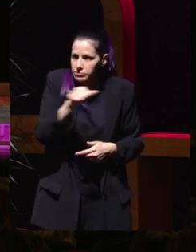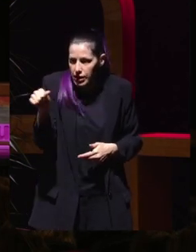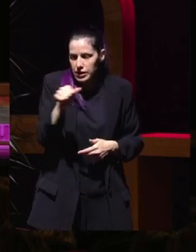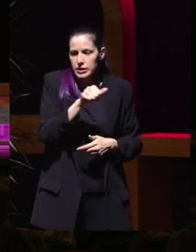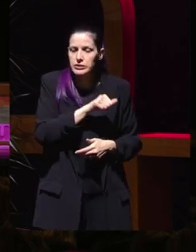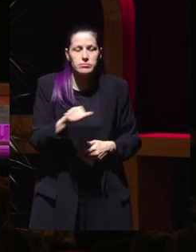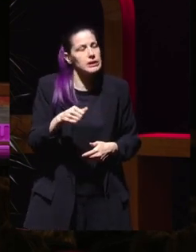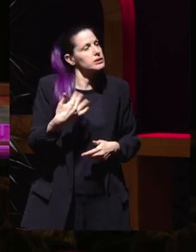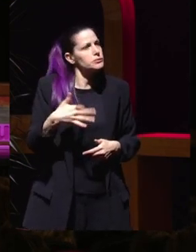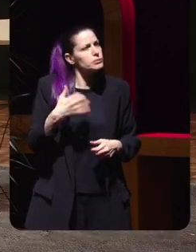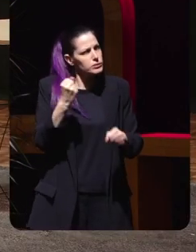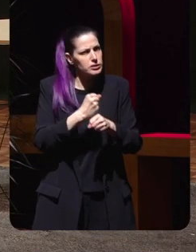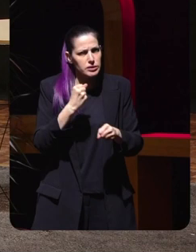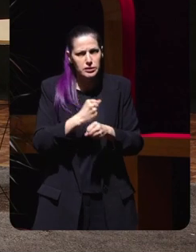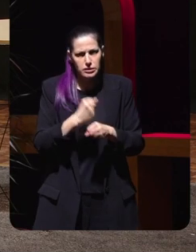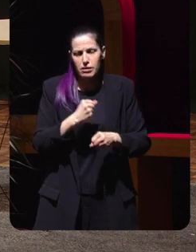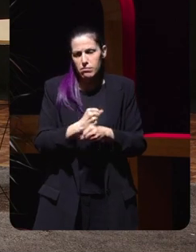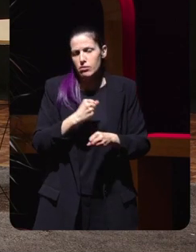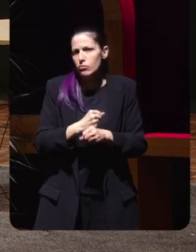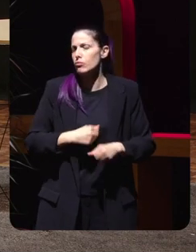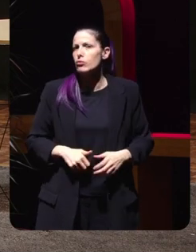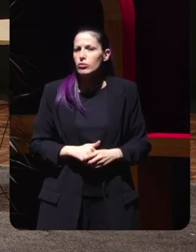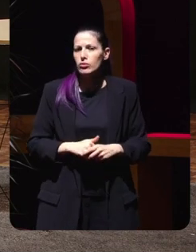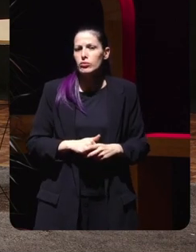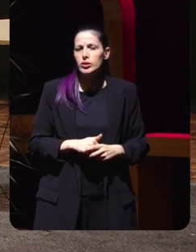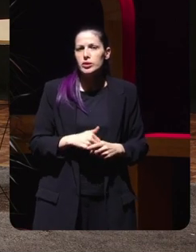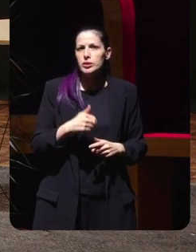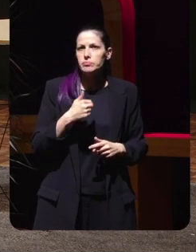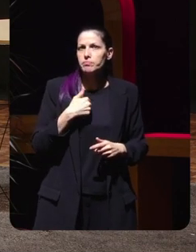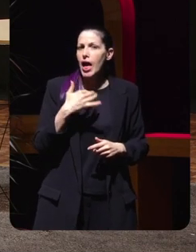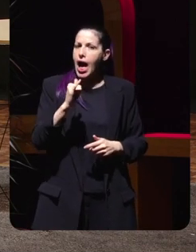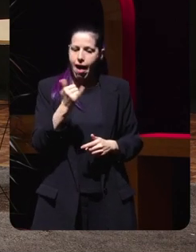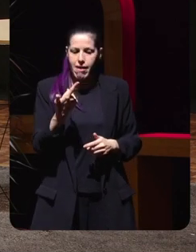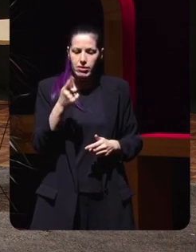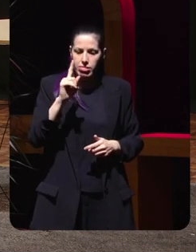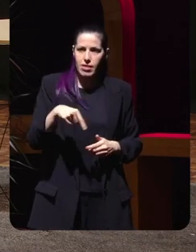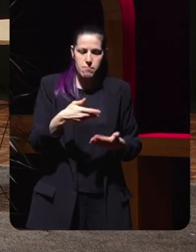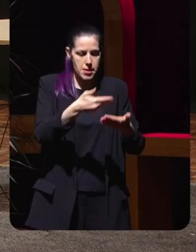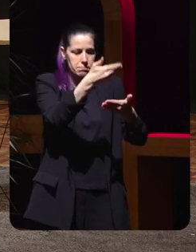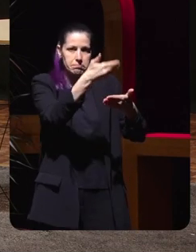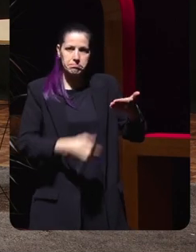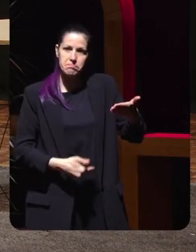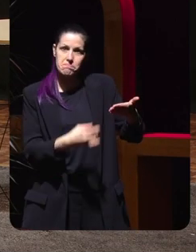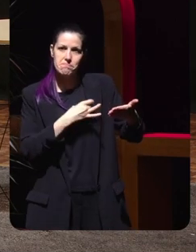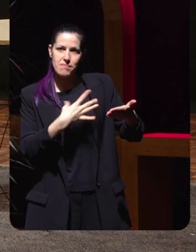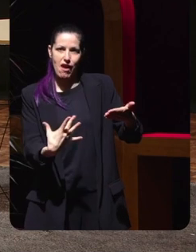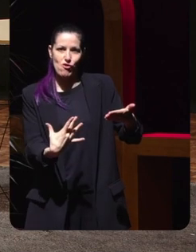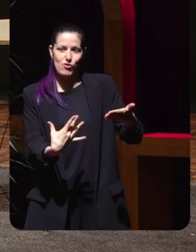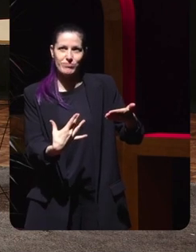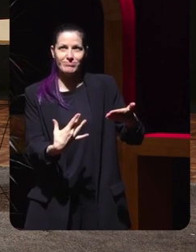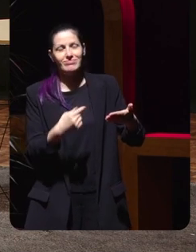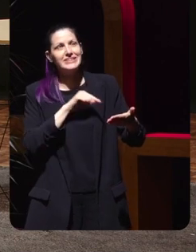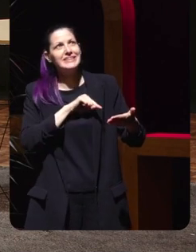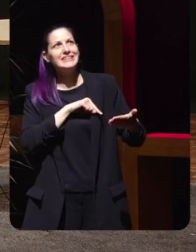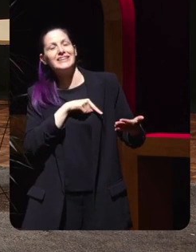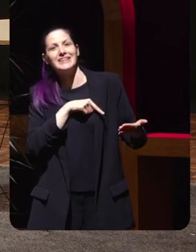caballo o sea una situación de Claro tenía exigencia o papel no en esa página en blanco que hay que hay que